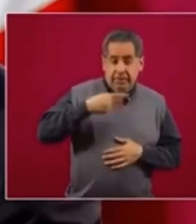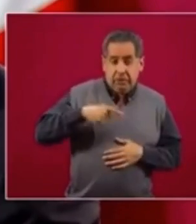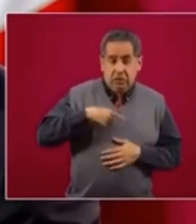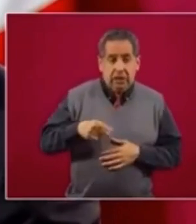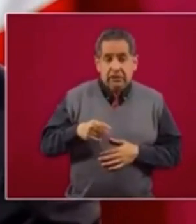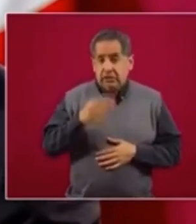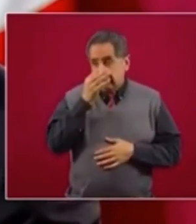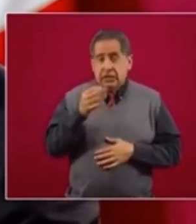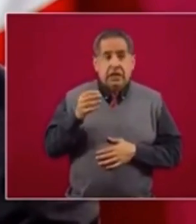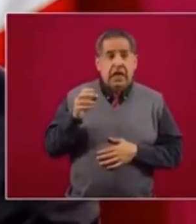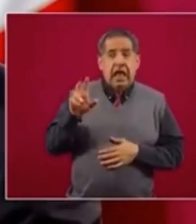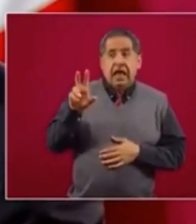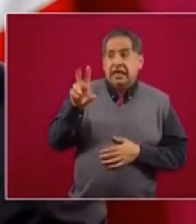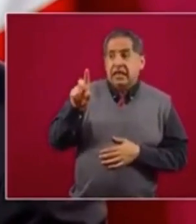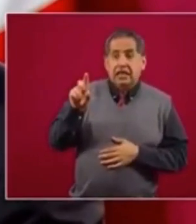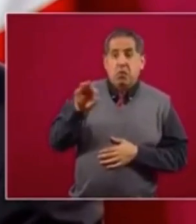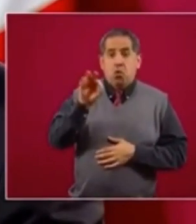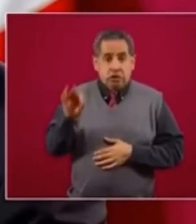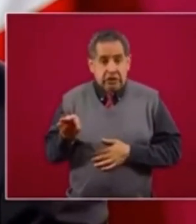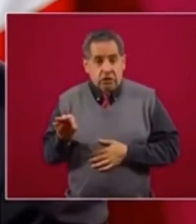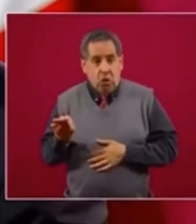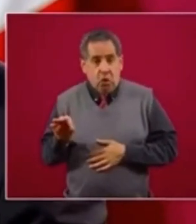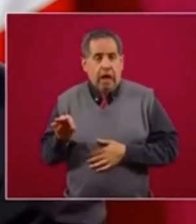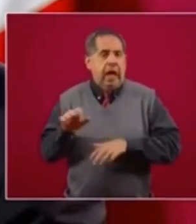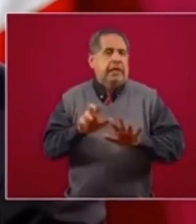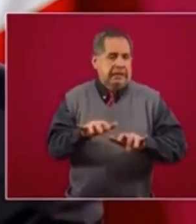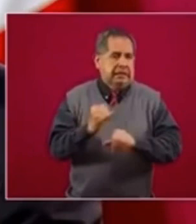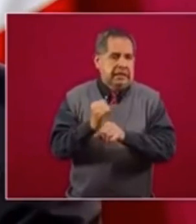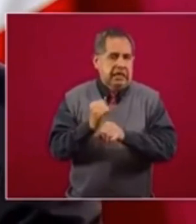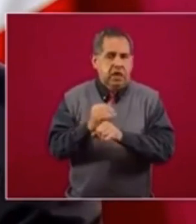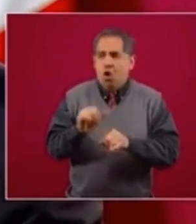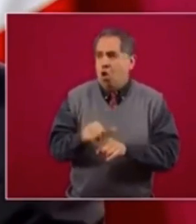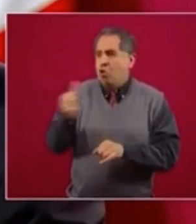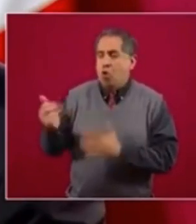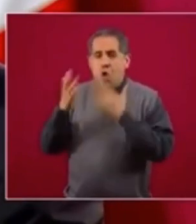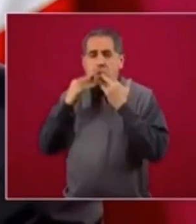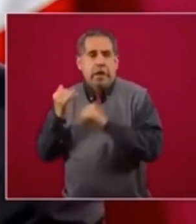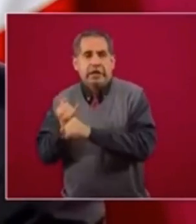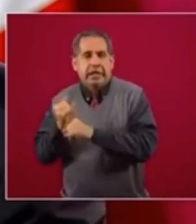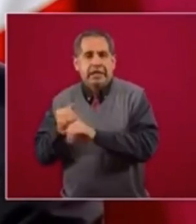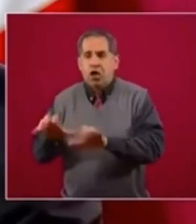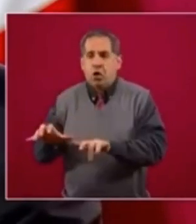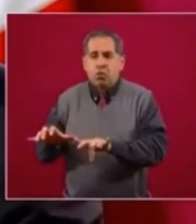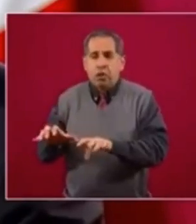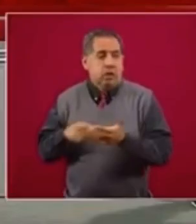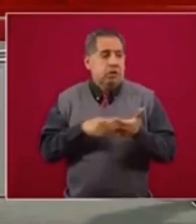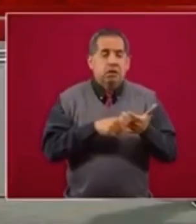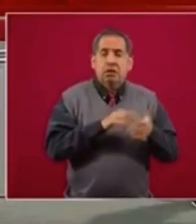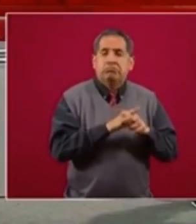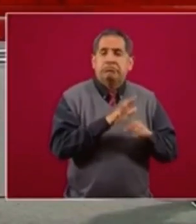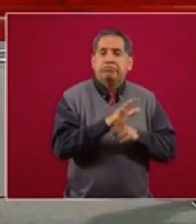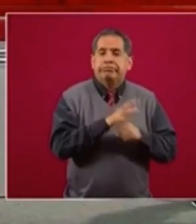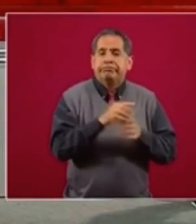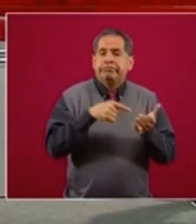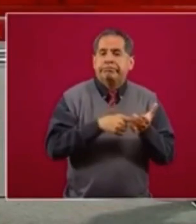las familias tenían acceso a Internet para poder trabajar en casa en materia educativa, pero